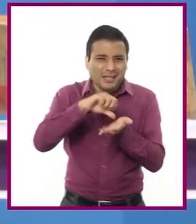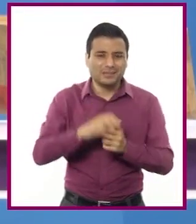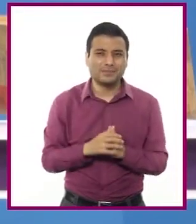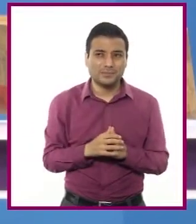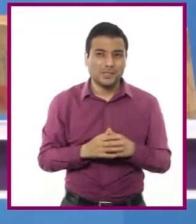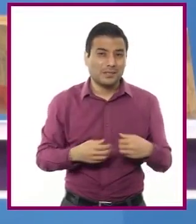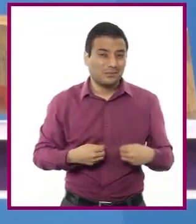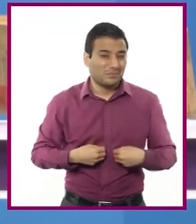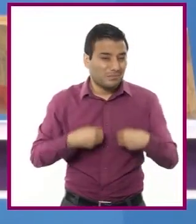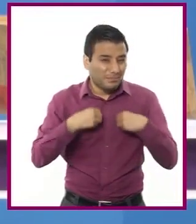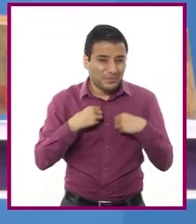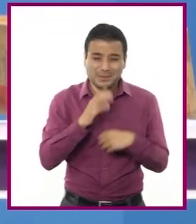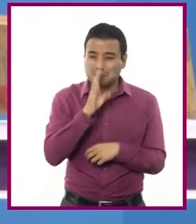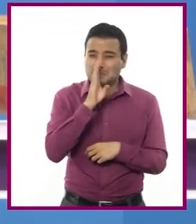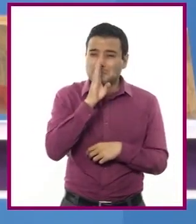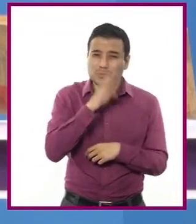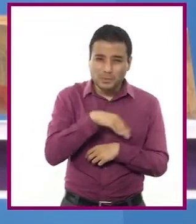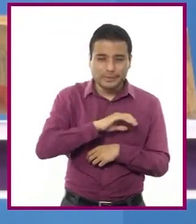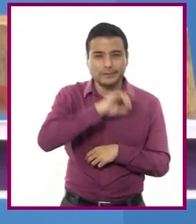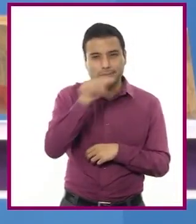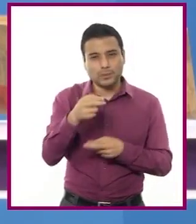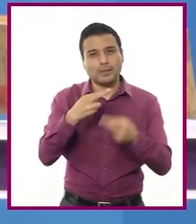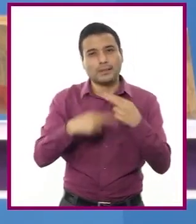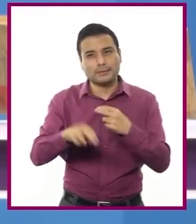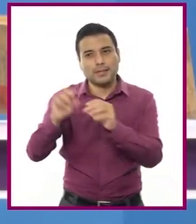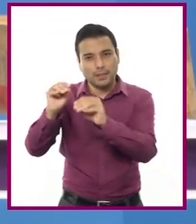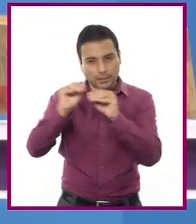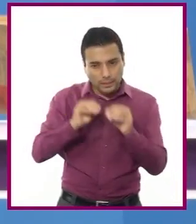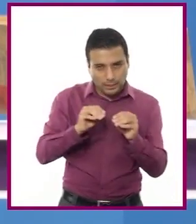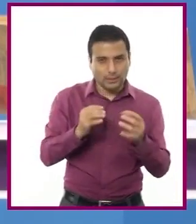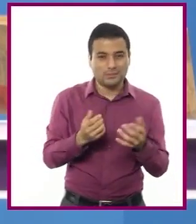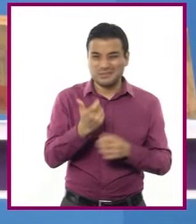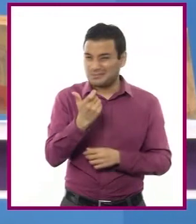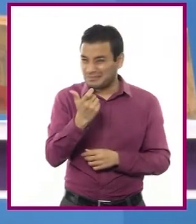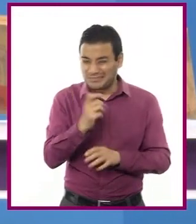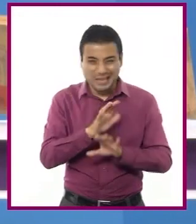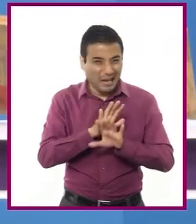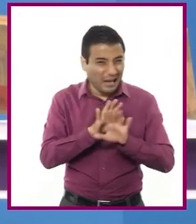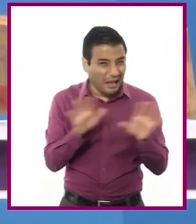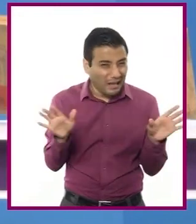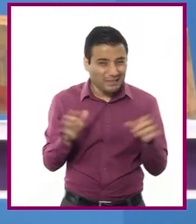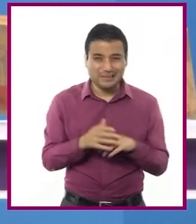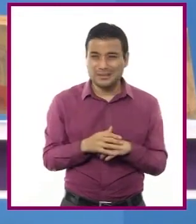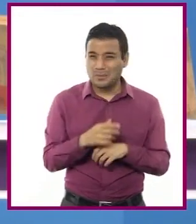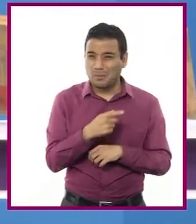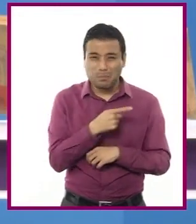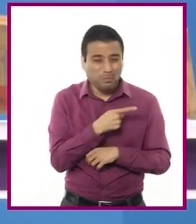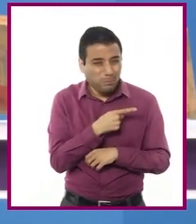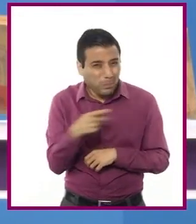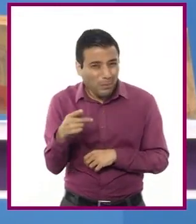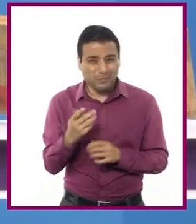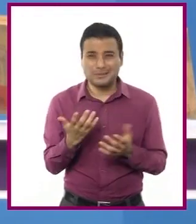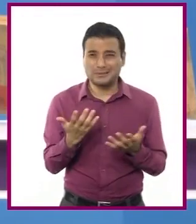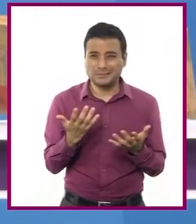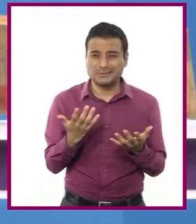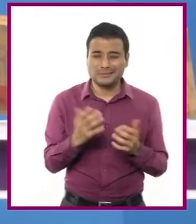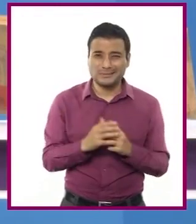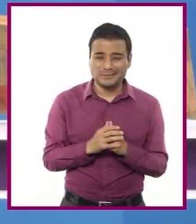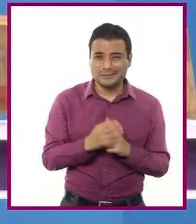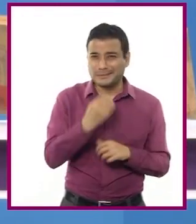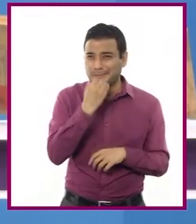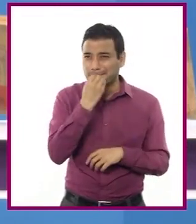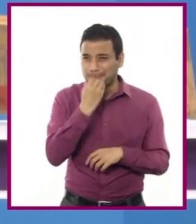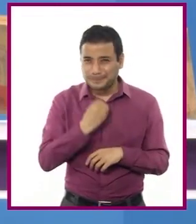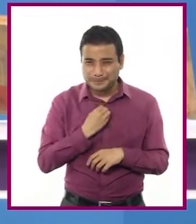eran muy malas, por lo cual regresamos. No teníamos nada, éramos muy pobres. Vino el Wakil y